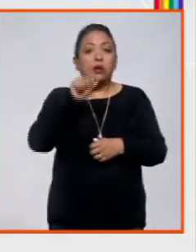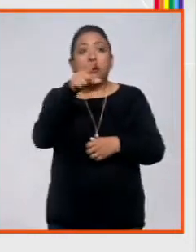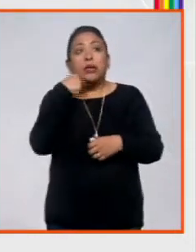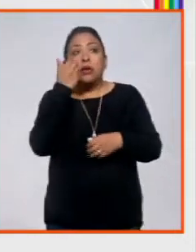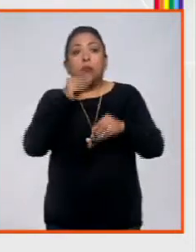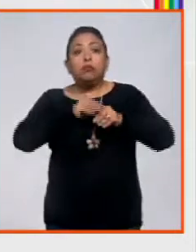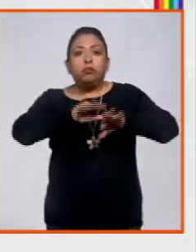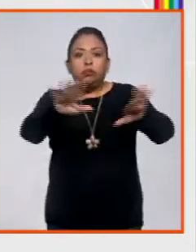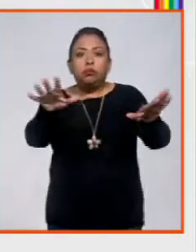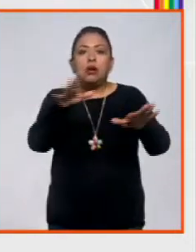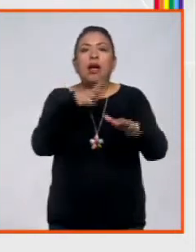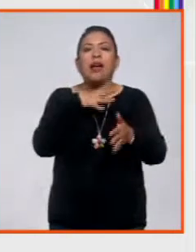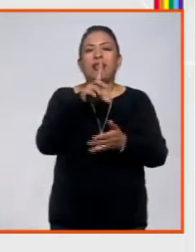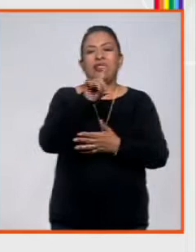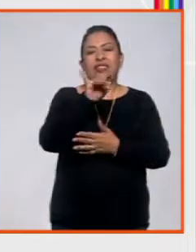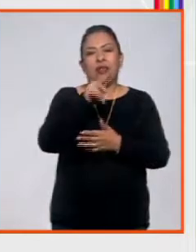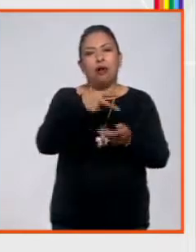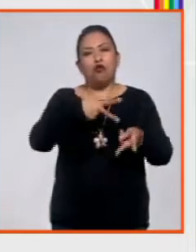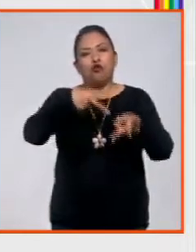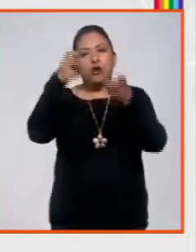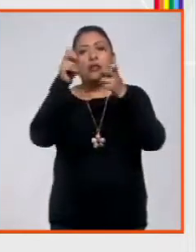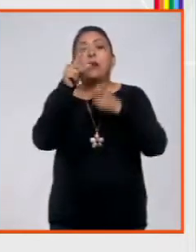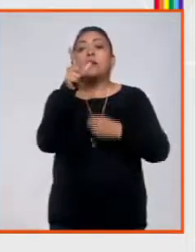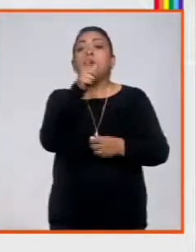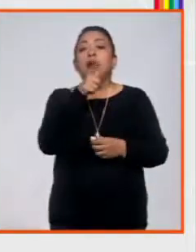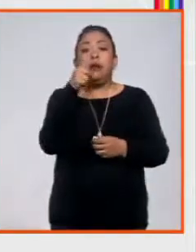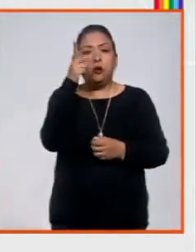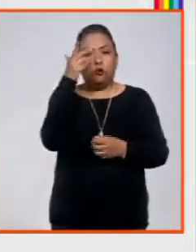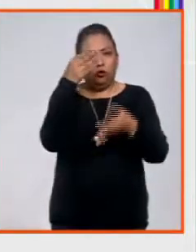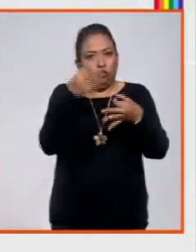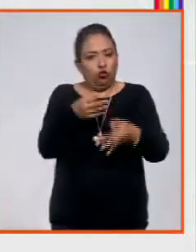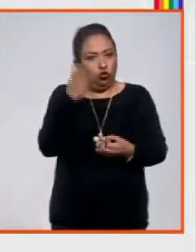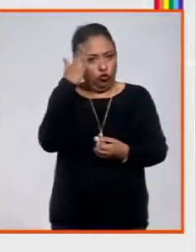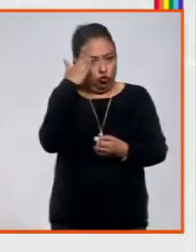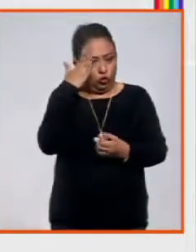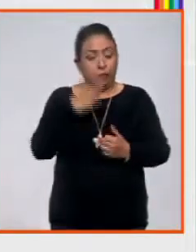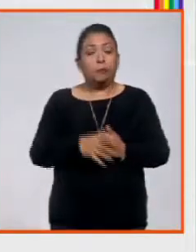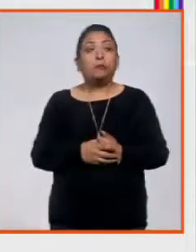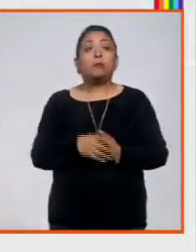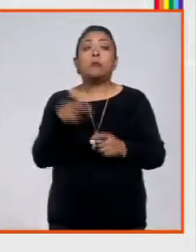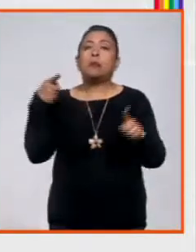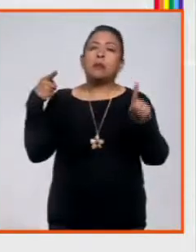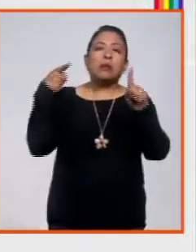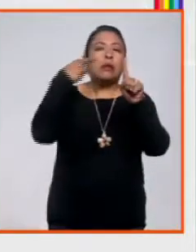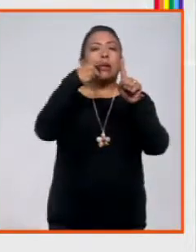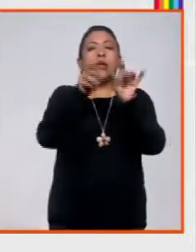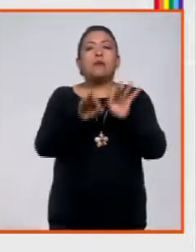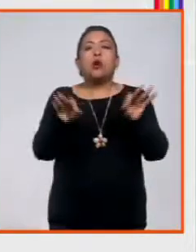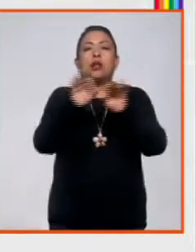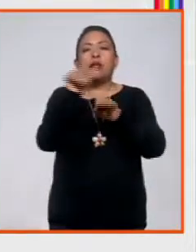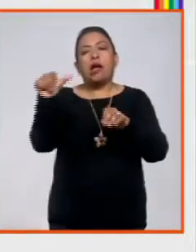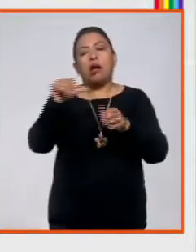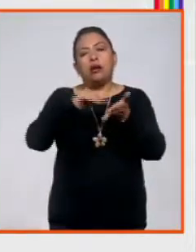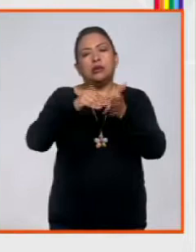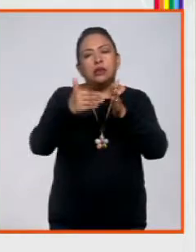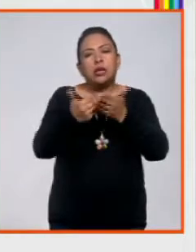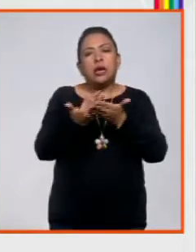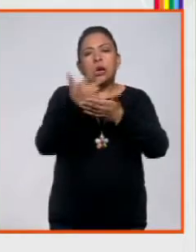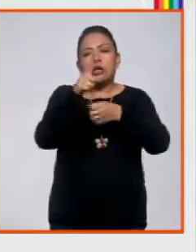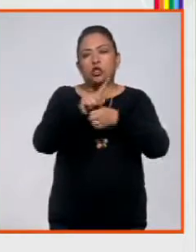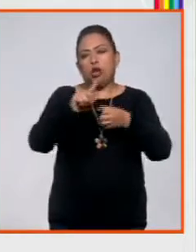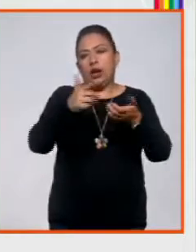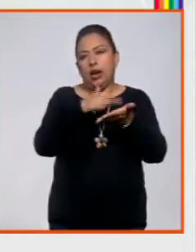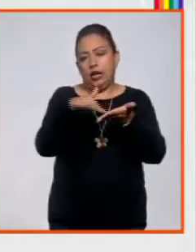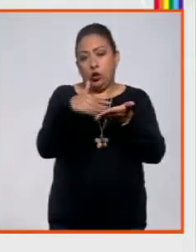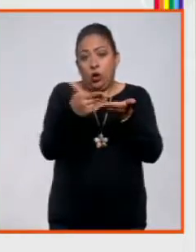difundir obras en formato digital y en lenguas originarias el reto principal de la estrategia nacional de lectura en este momento